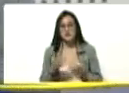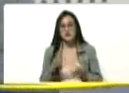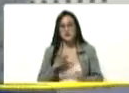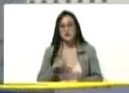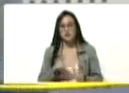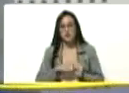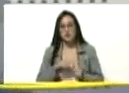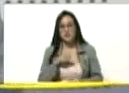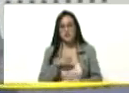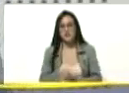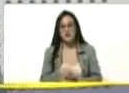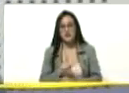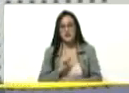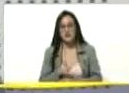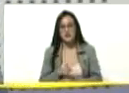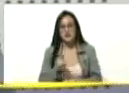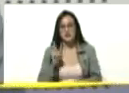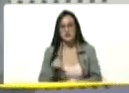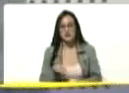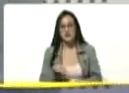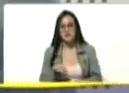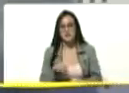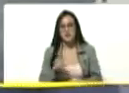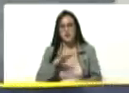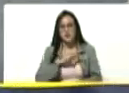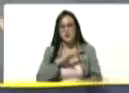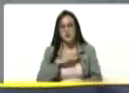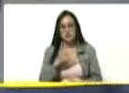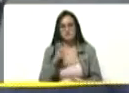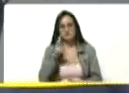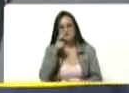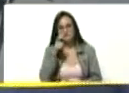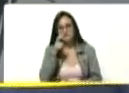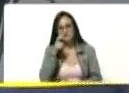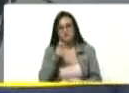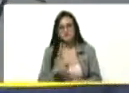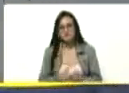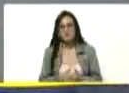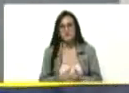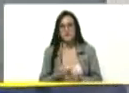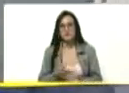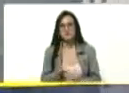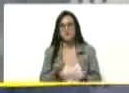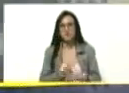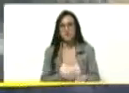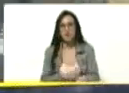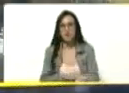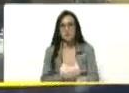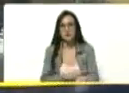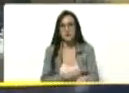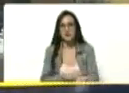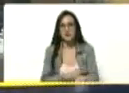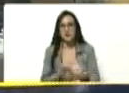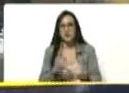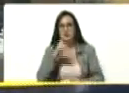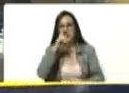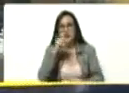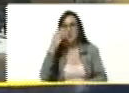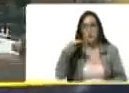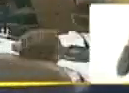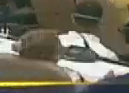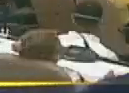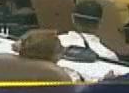deber y debe ser también nuestro desvelo. Queridos hermanos, este año Cuba recibió